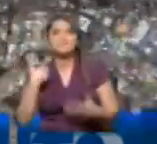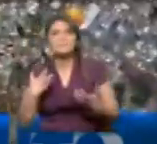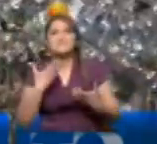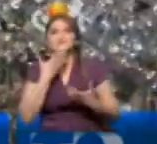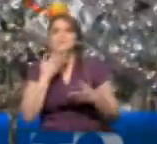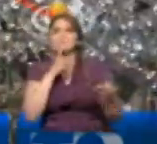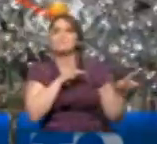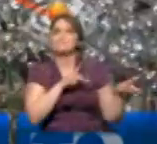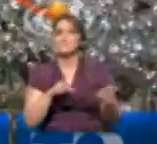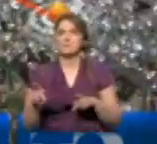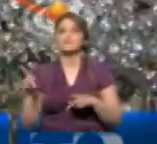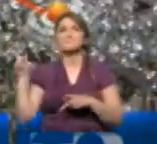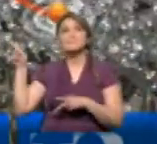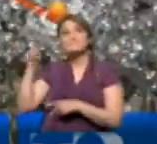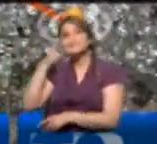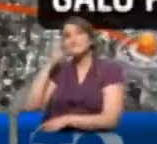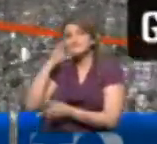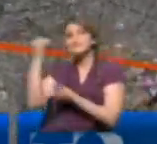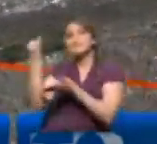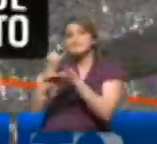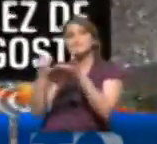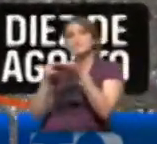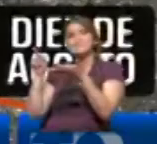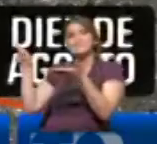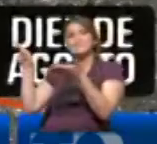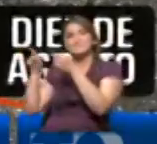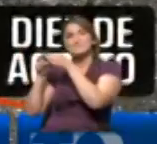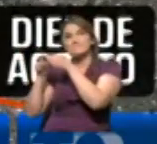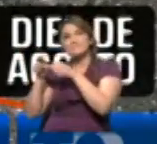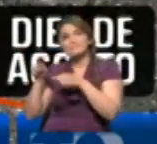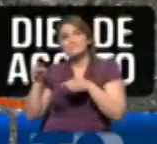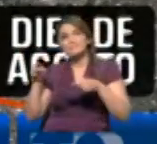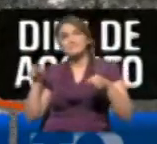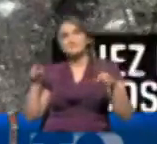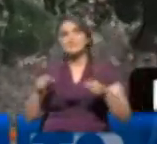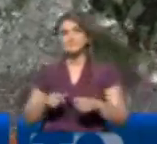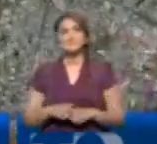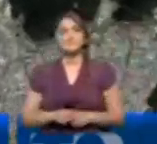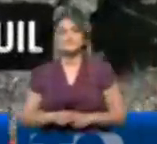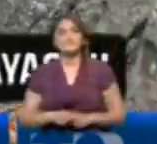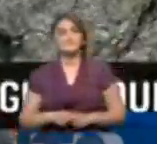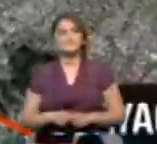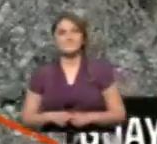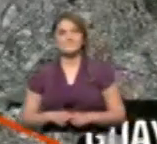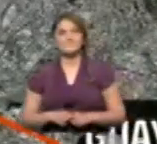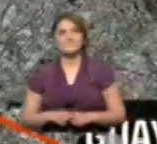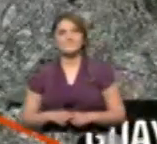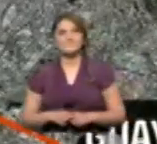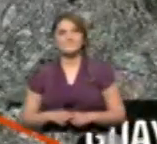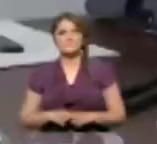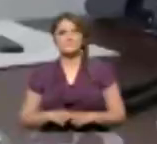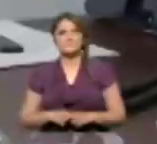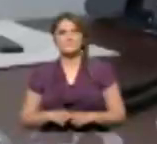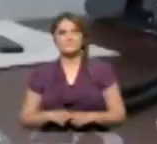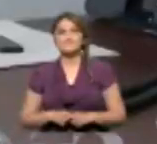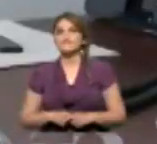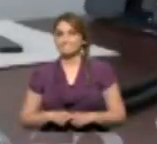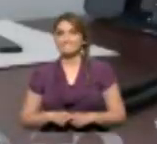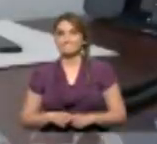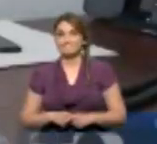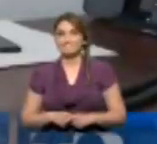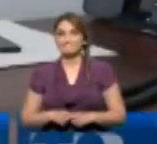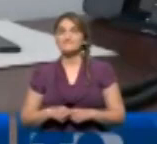integración longitudinal uniendo las Panamericanas Norte y Sur a través de las avenidas Galo Plaza, 10 de Agosto, Guayaquil y Maldonado.